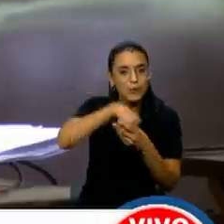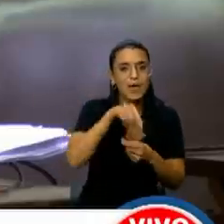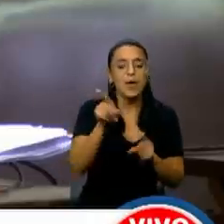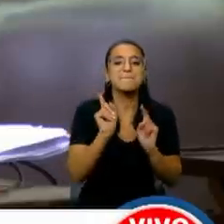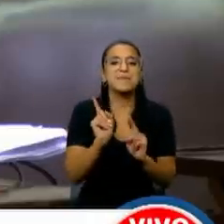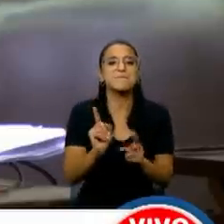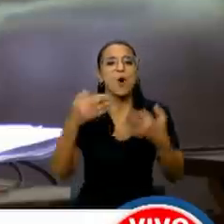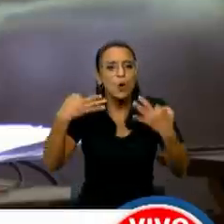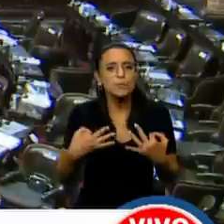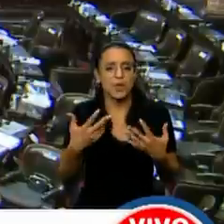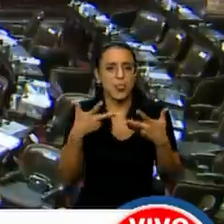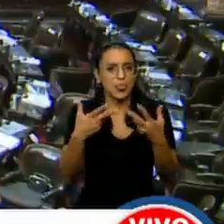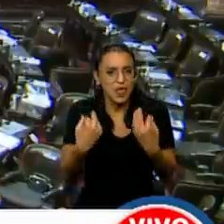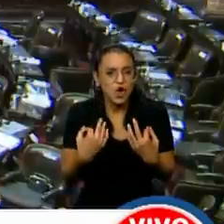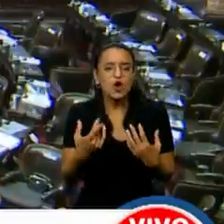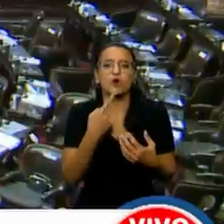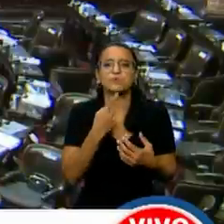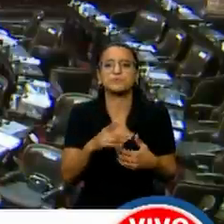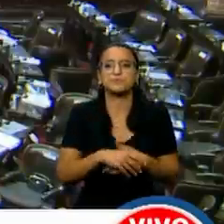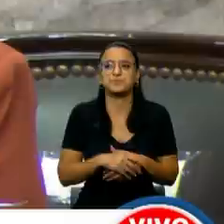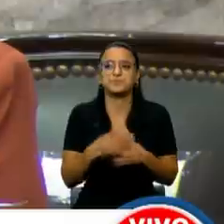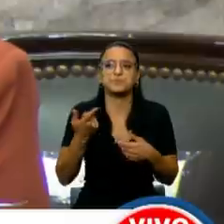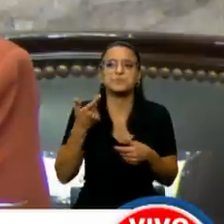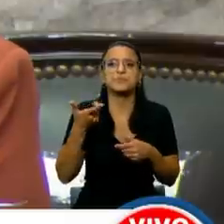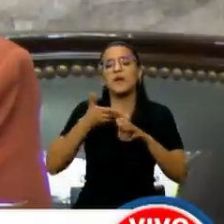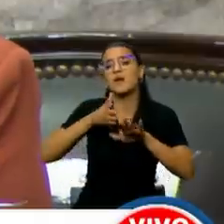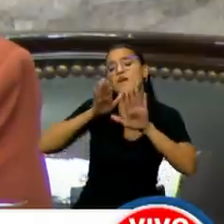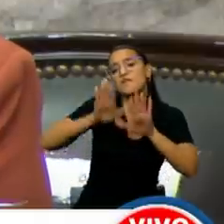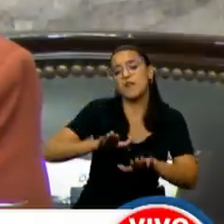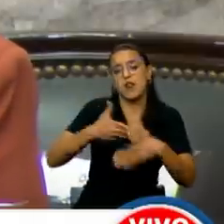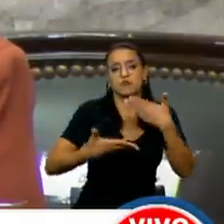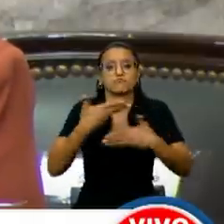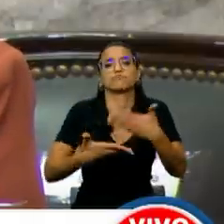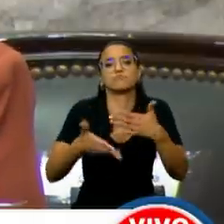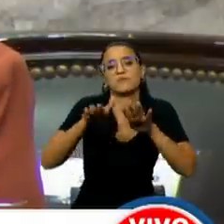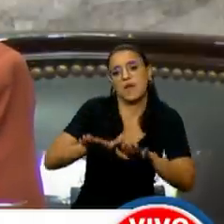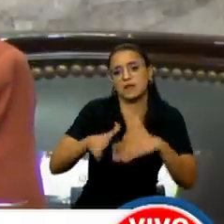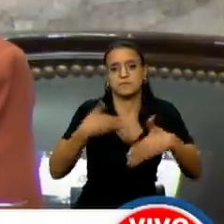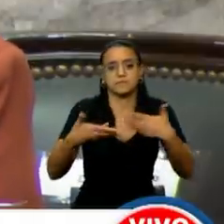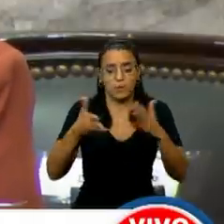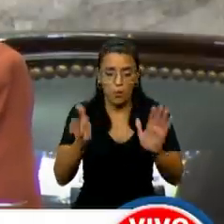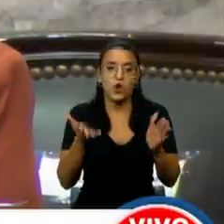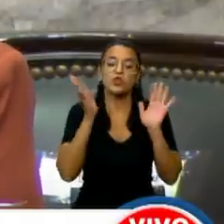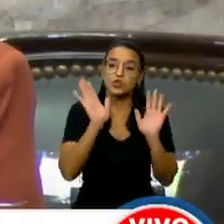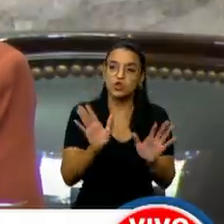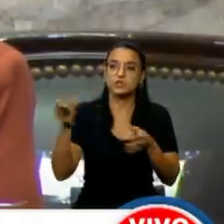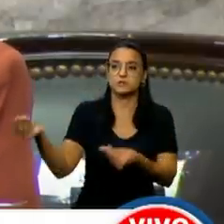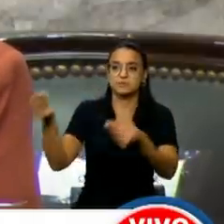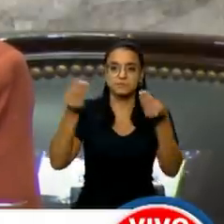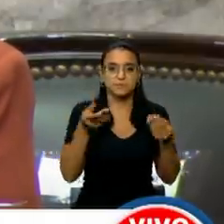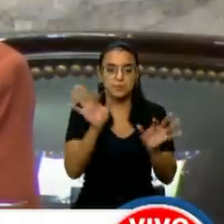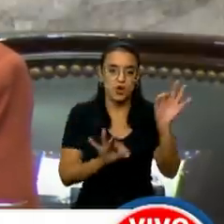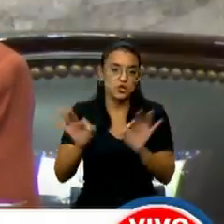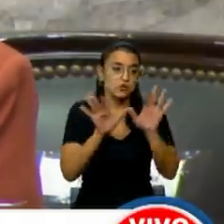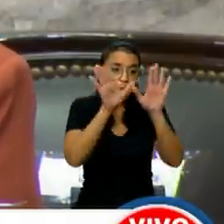bien decían genera los mecanismos de frenos y contrapesos entonces si mandan un proyecto que